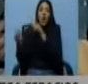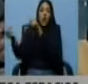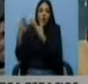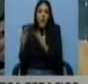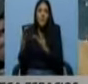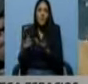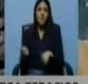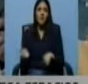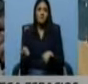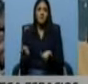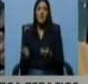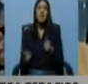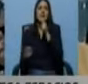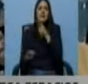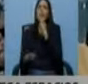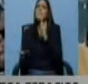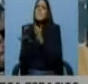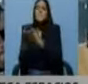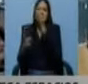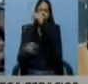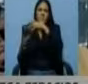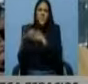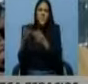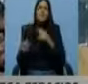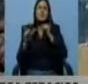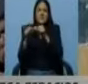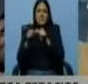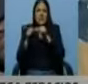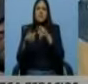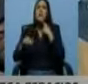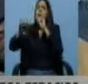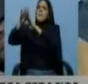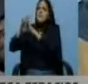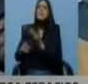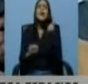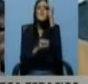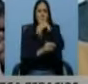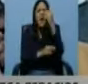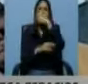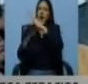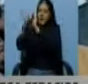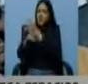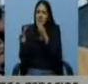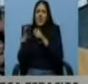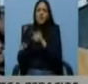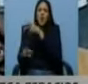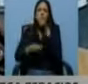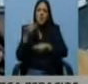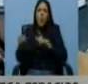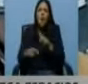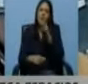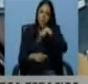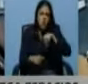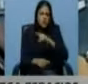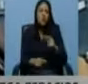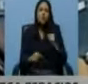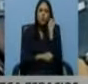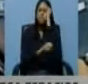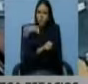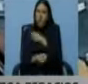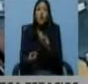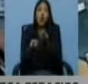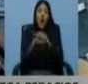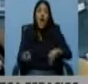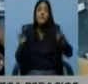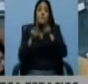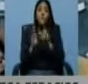extremistas que han pedido y siguen pidiendo más sanciones contra Venezuela están siendo derrotados por la ferrea voluntad del pueblo